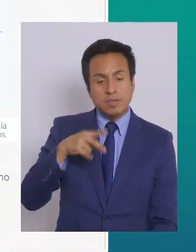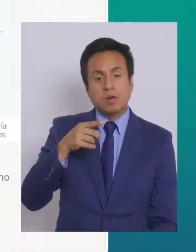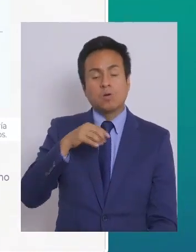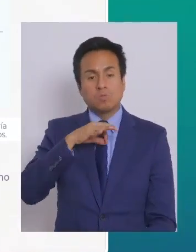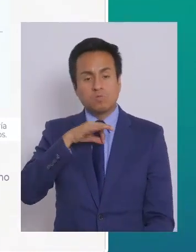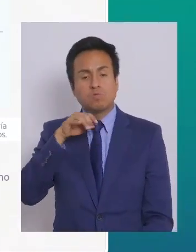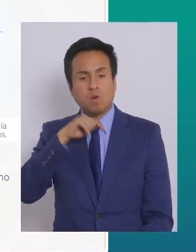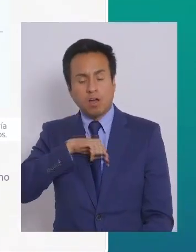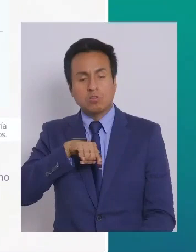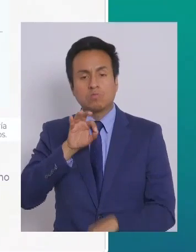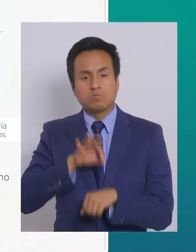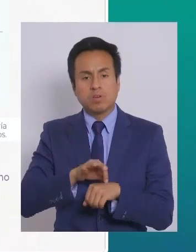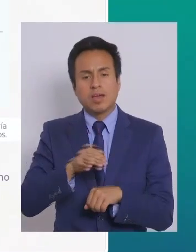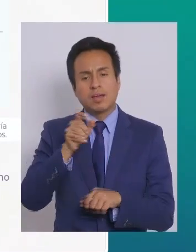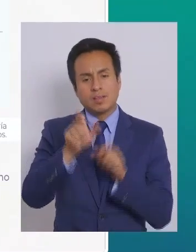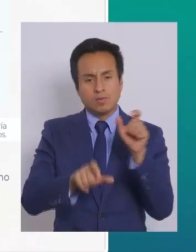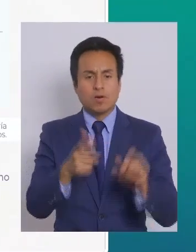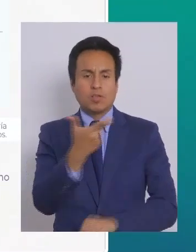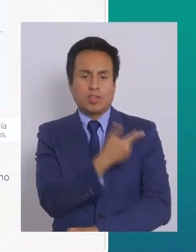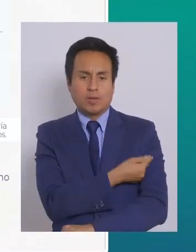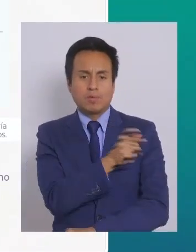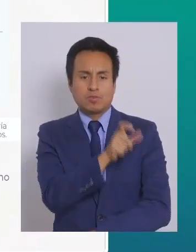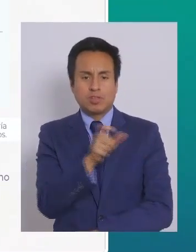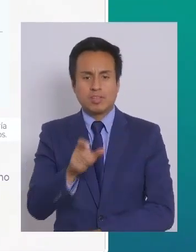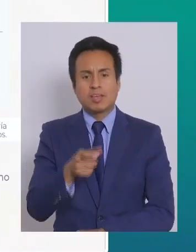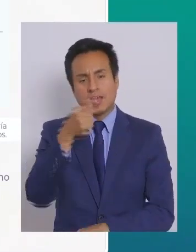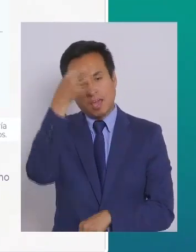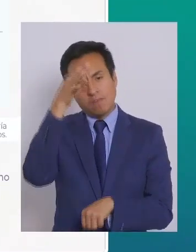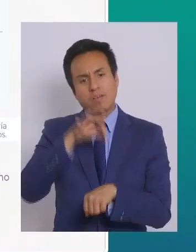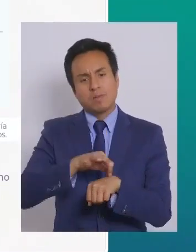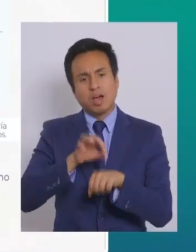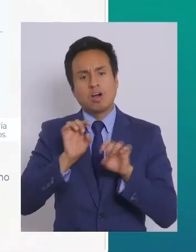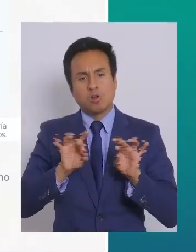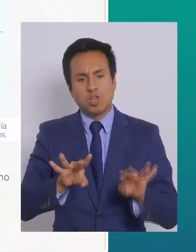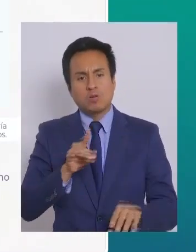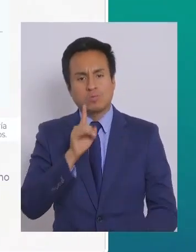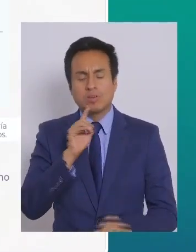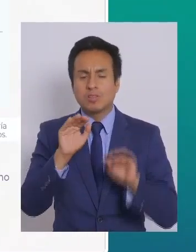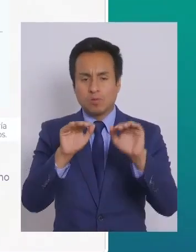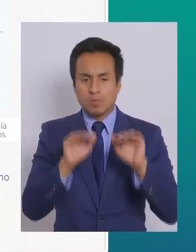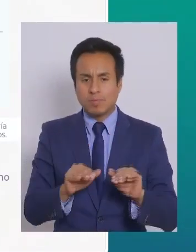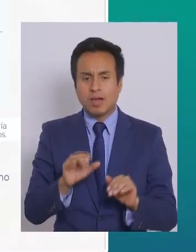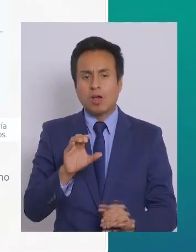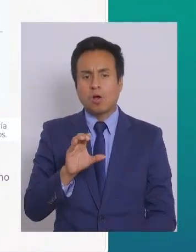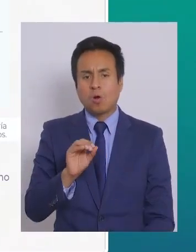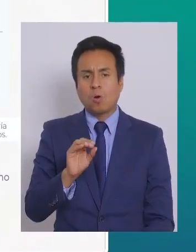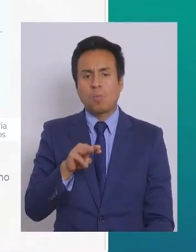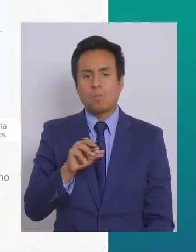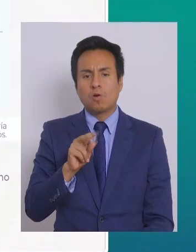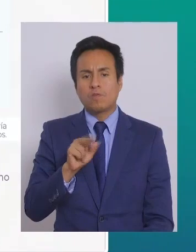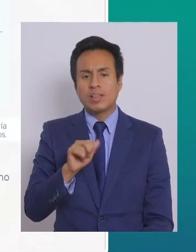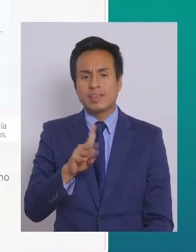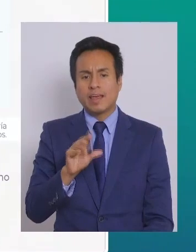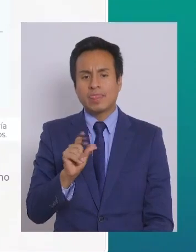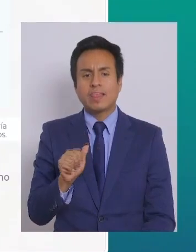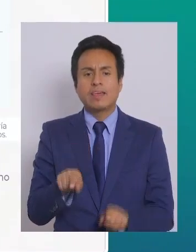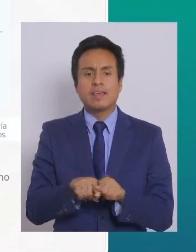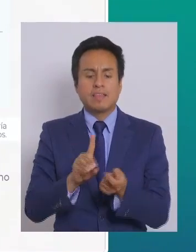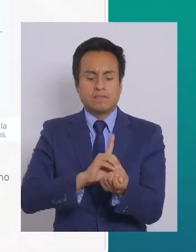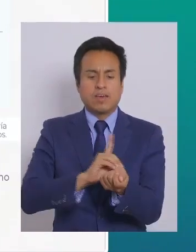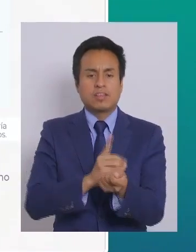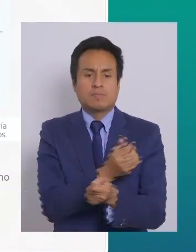nosotros estamos vacunando a las personas con enfermedades crónicas que es lo mismo comorbilidad diabetes hipertensión